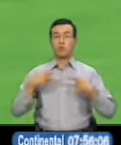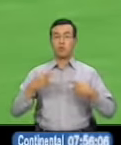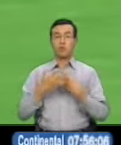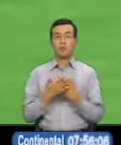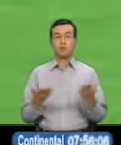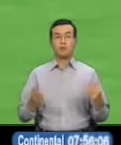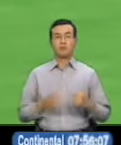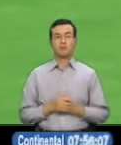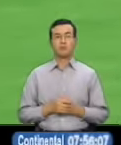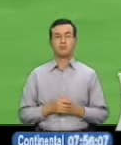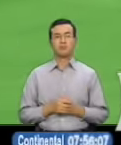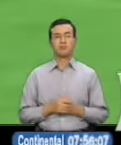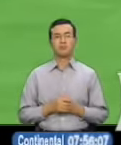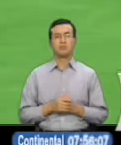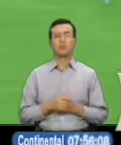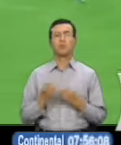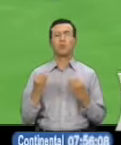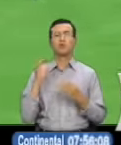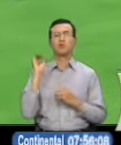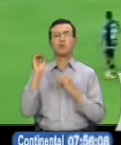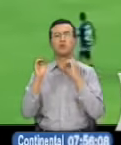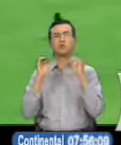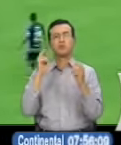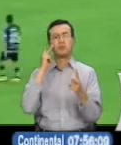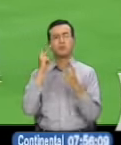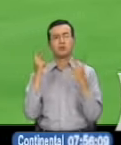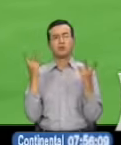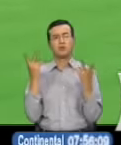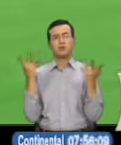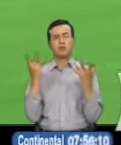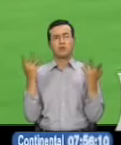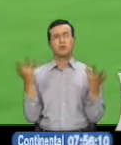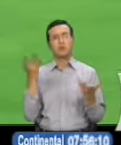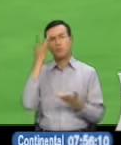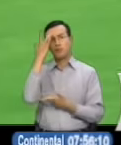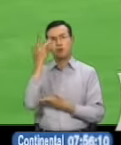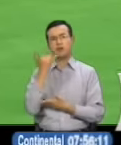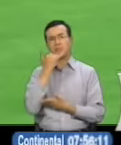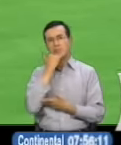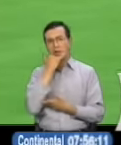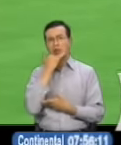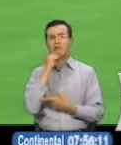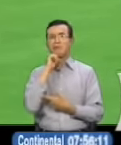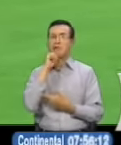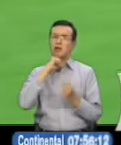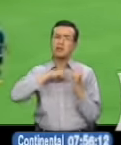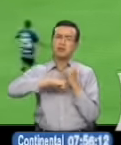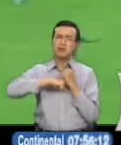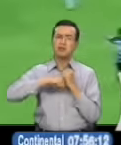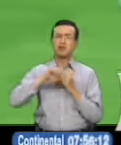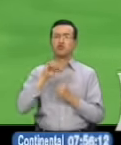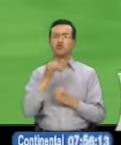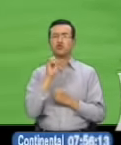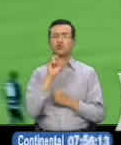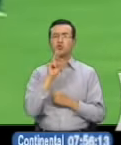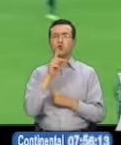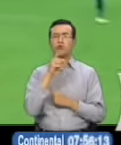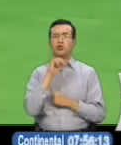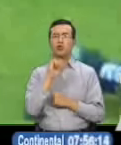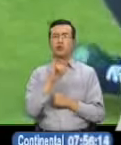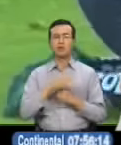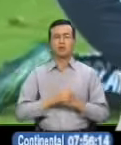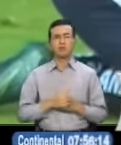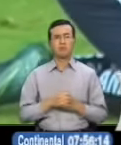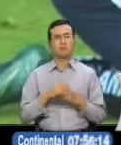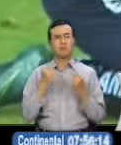semana. El marcador terminó 0-0, en gran parte por la falta de definición de Jordi Caicedo. Pero